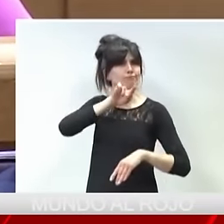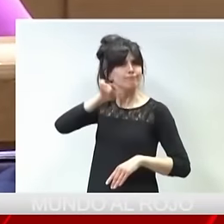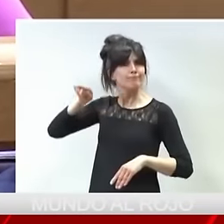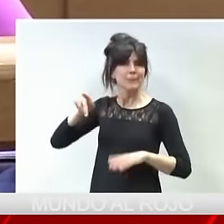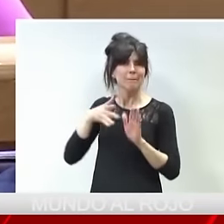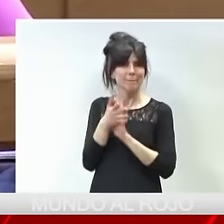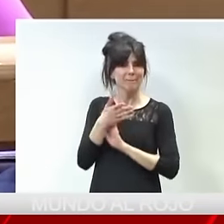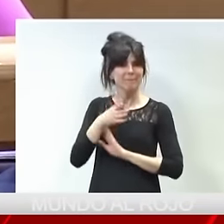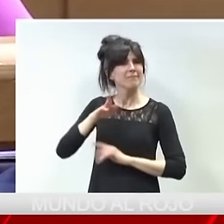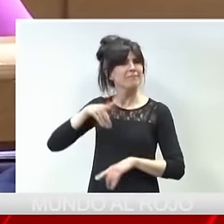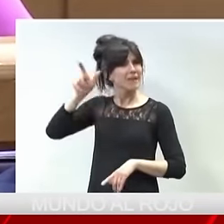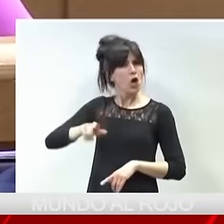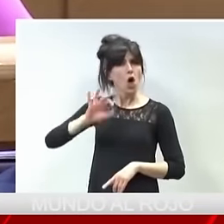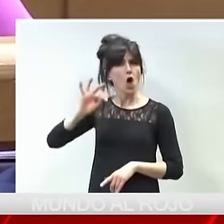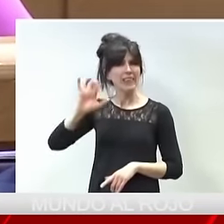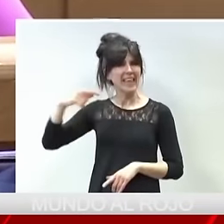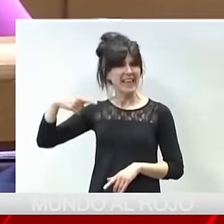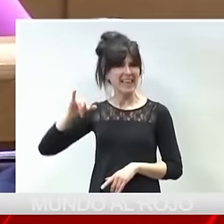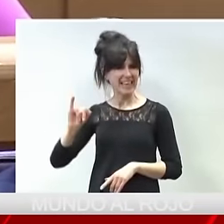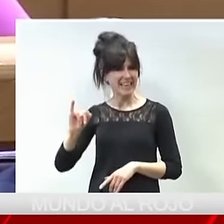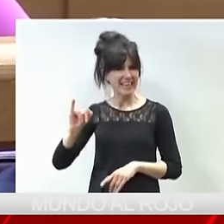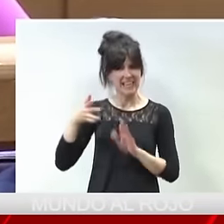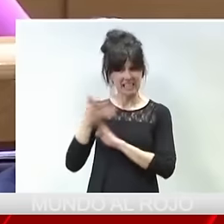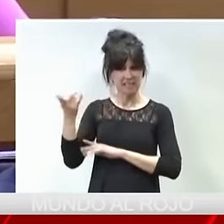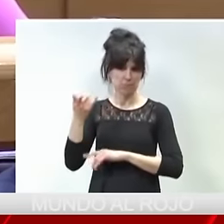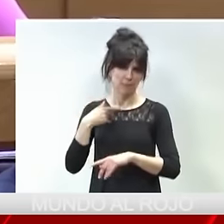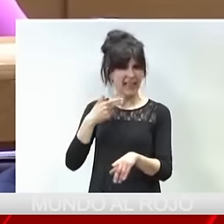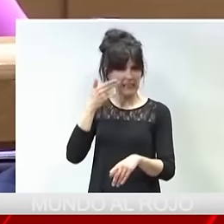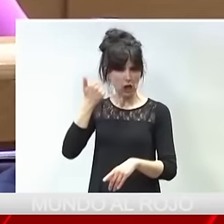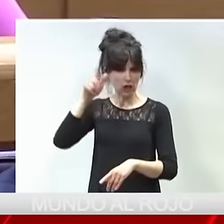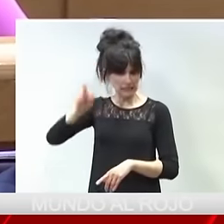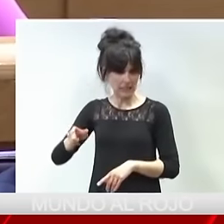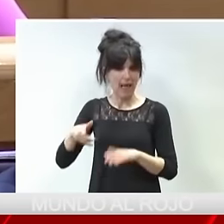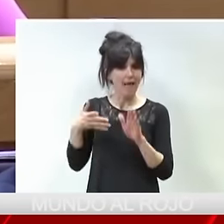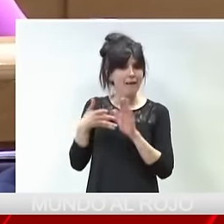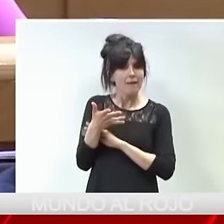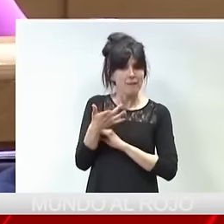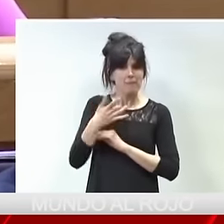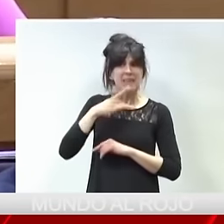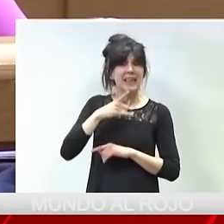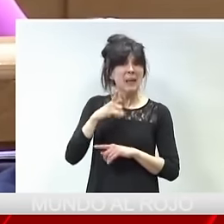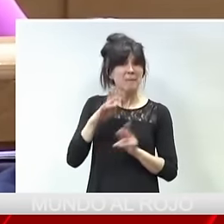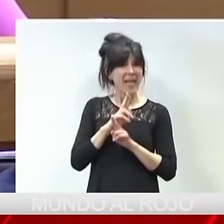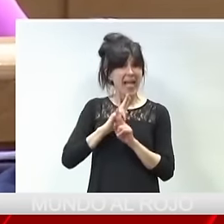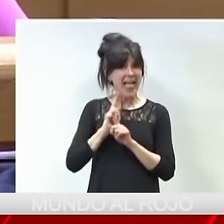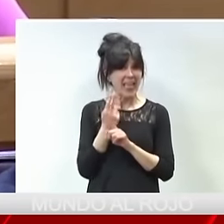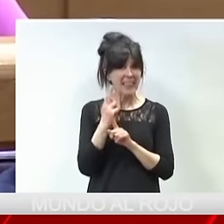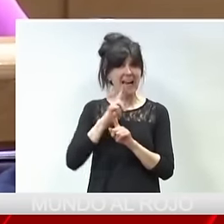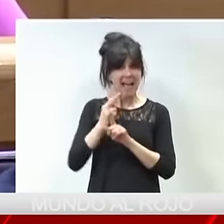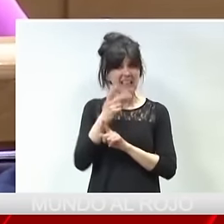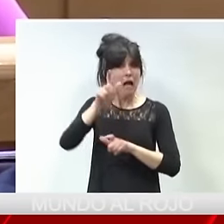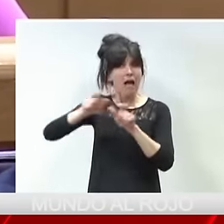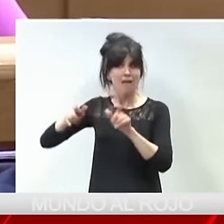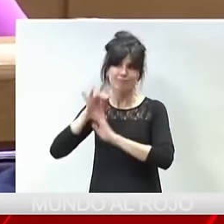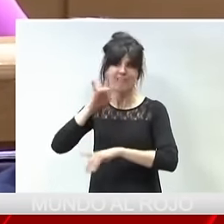terrorista Arnaldo Otegi. Las fuerzas de seguridad y más de una decena de miembros de ETA han implicado a Otegi